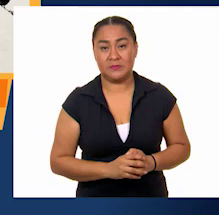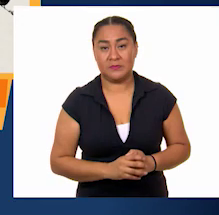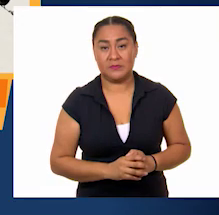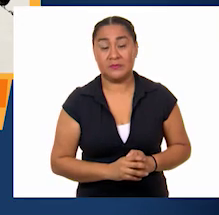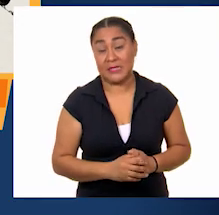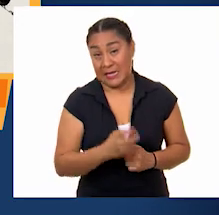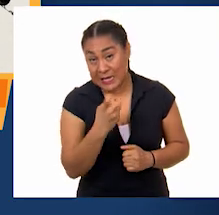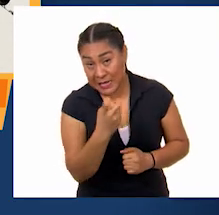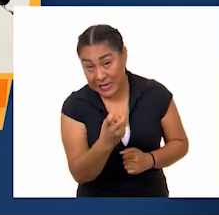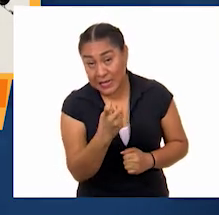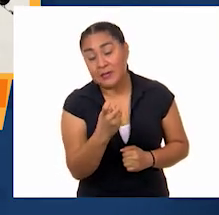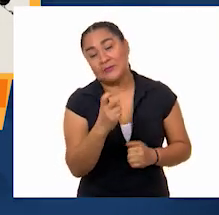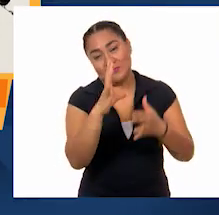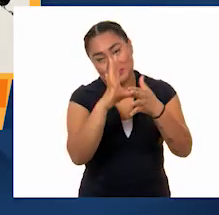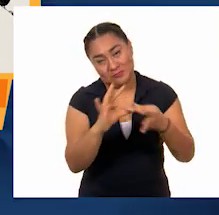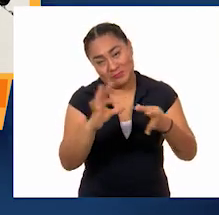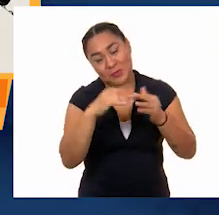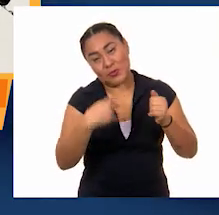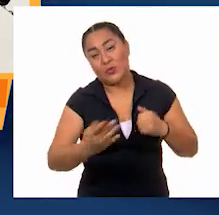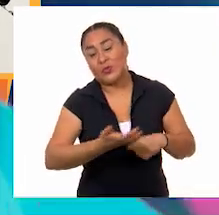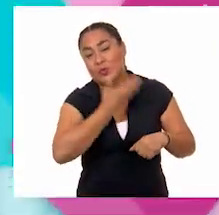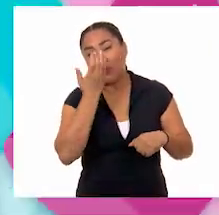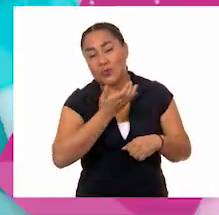La necha toma.